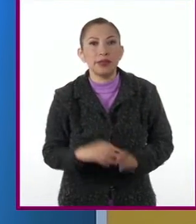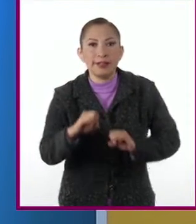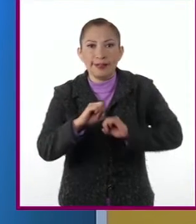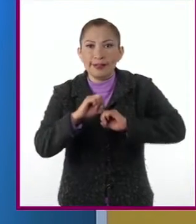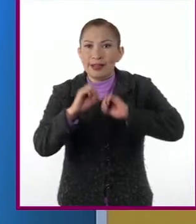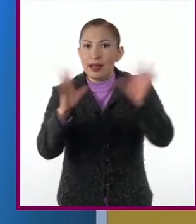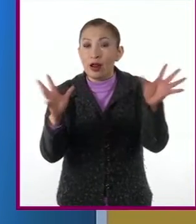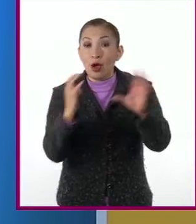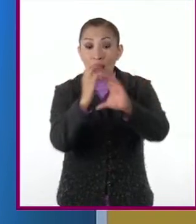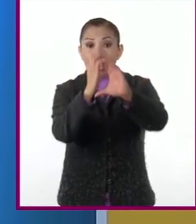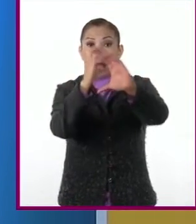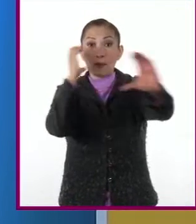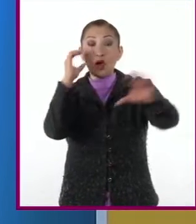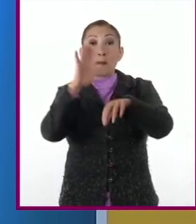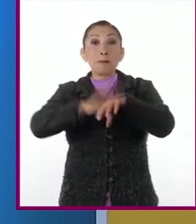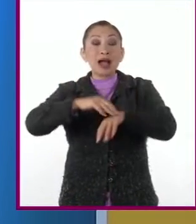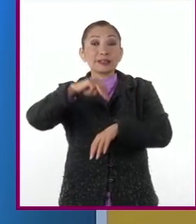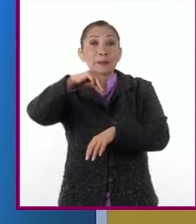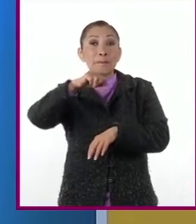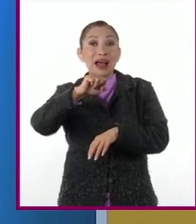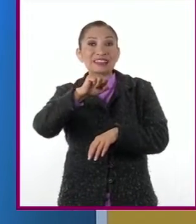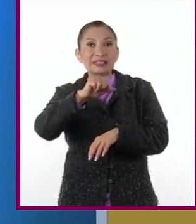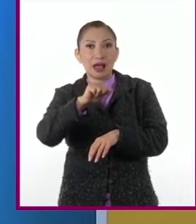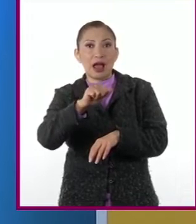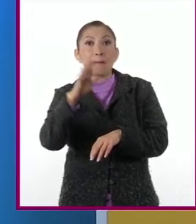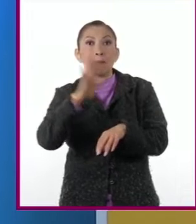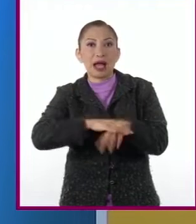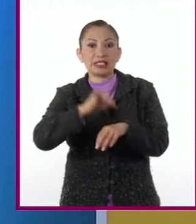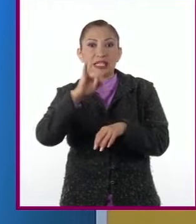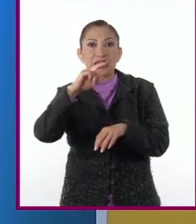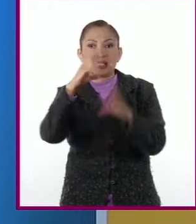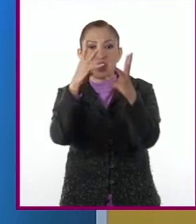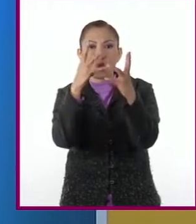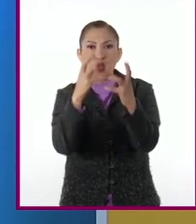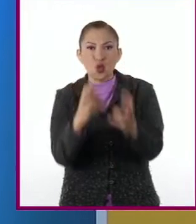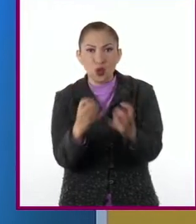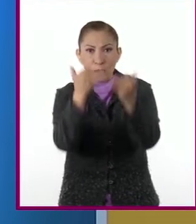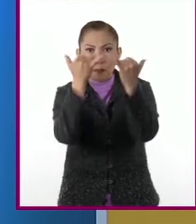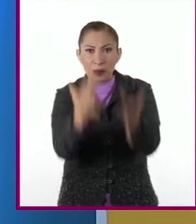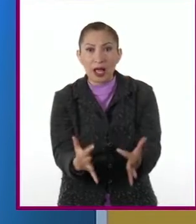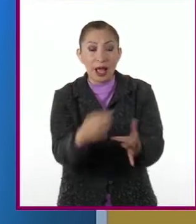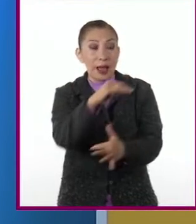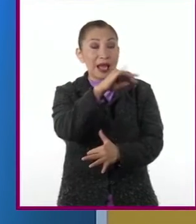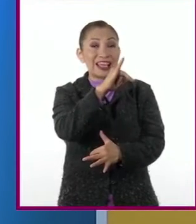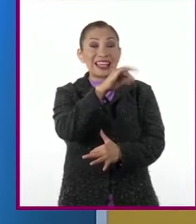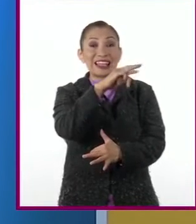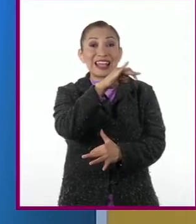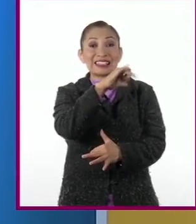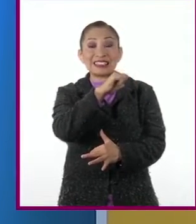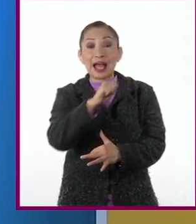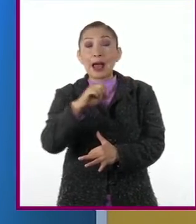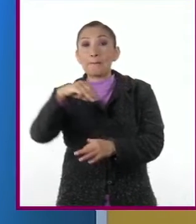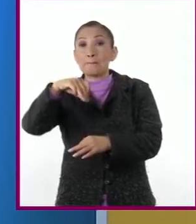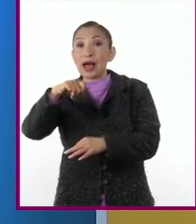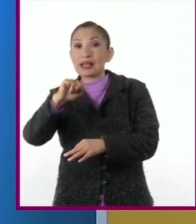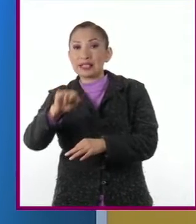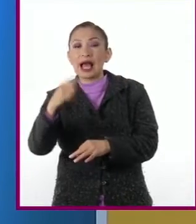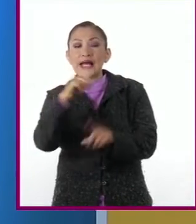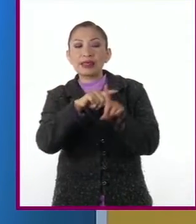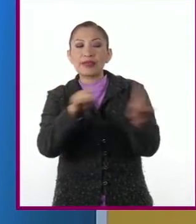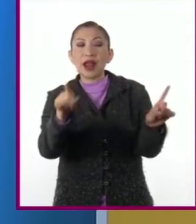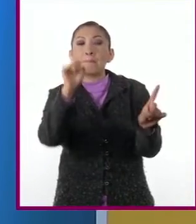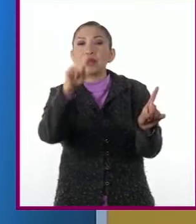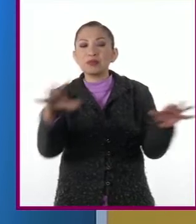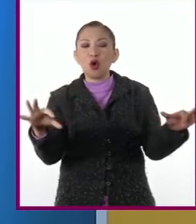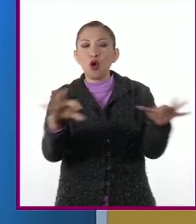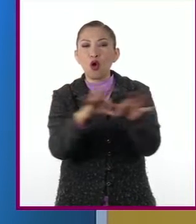Exacto. El camión tiene más masa, por lo tanto más inercia. Inercia y masa son dos maneras diferentes de referirse al